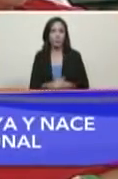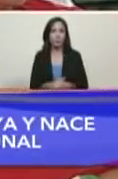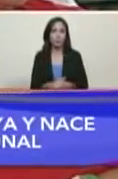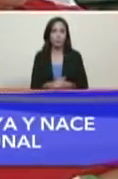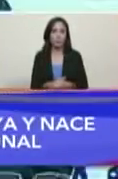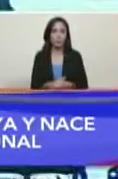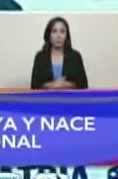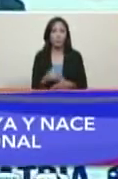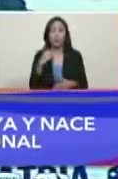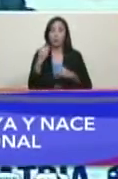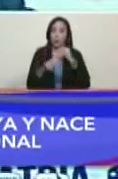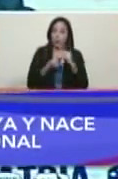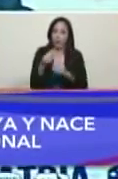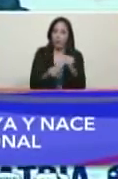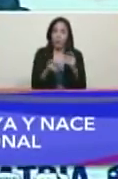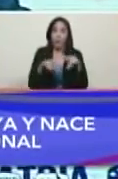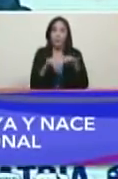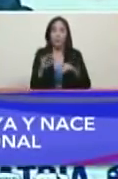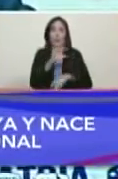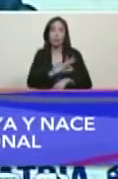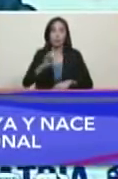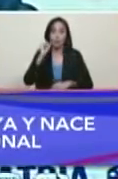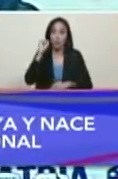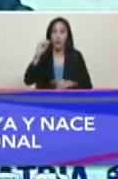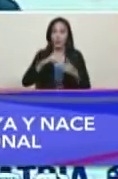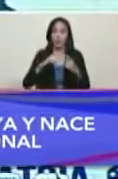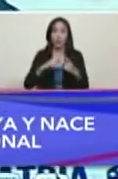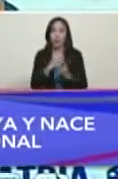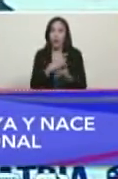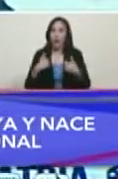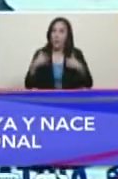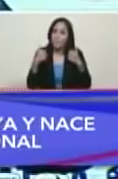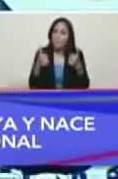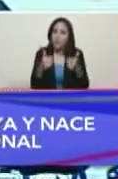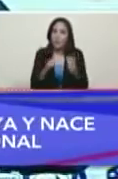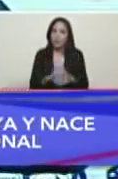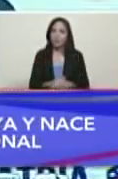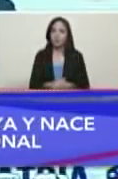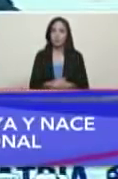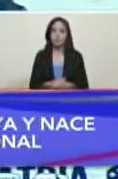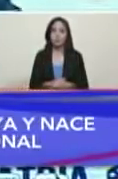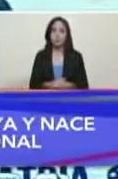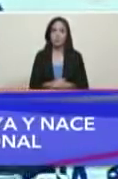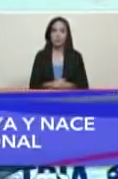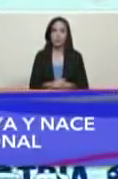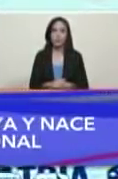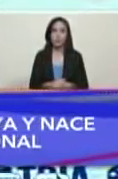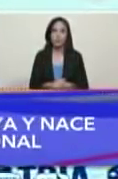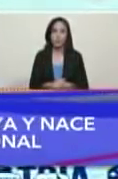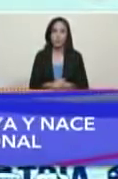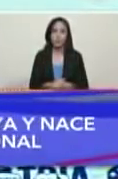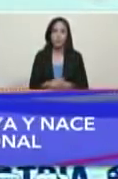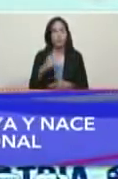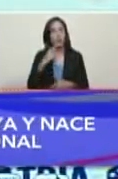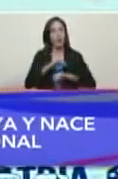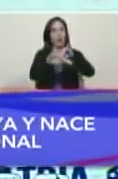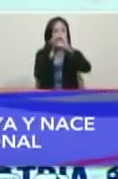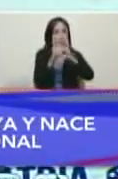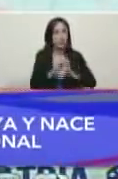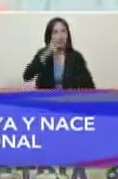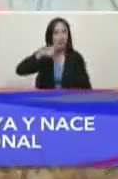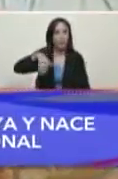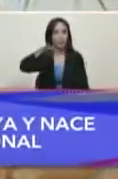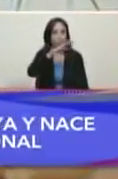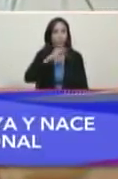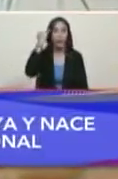Cumplir el objetivo del socialismo, del vivir viviendo, el vivir viviendo la felicidad social de